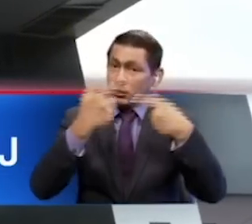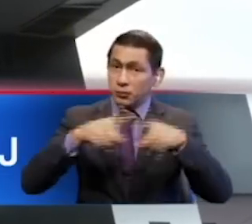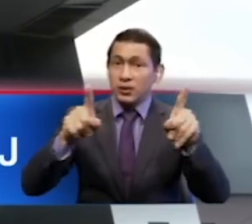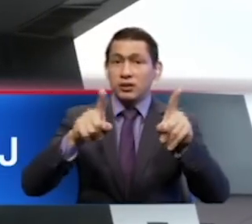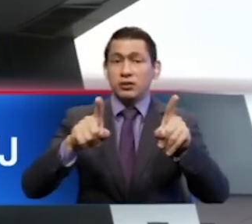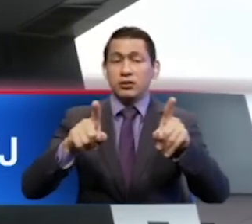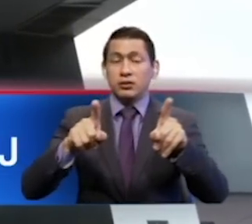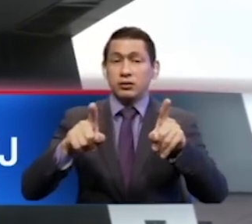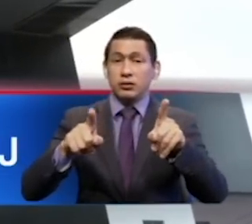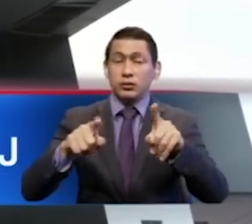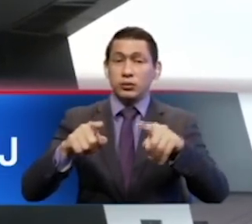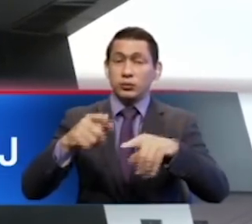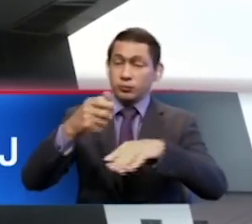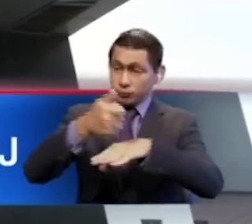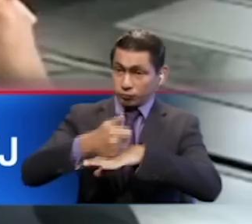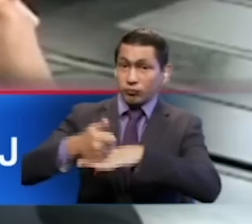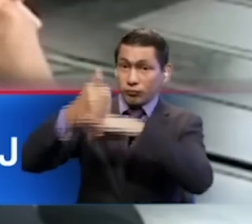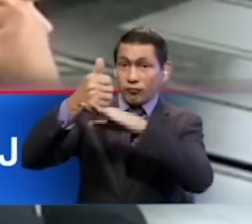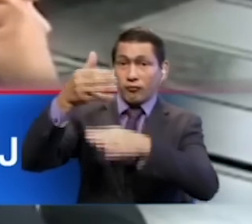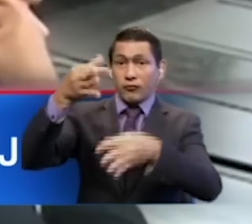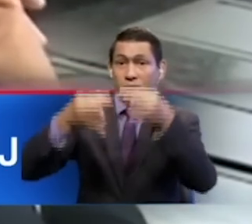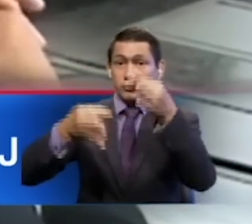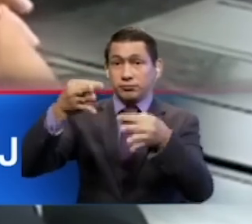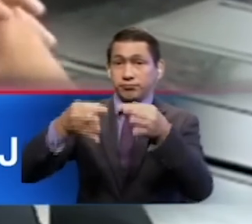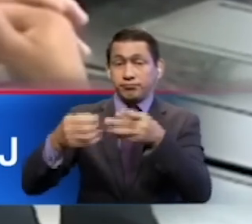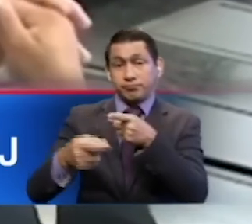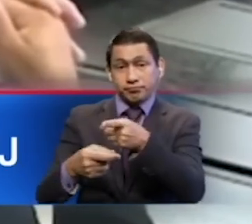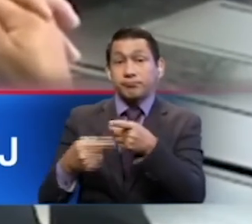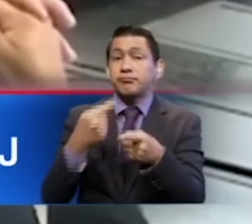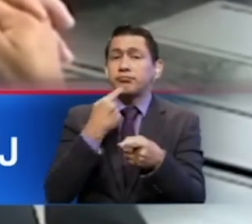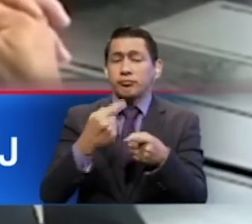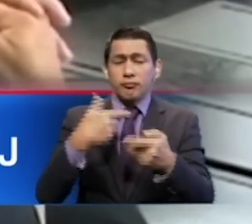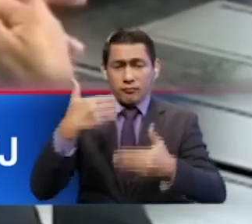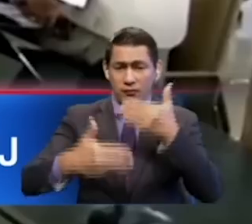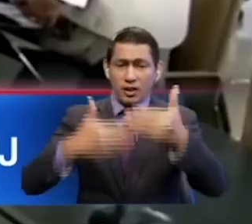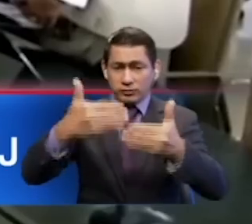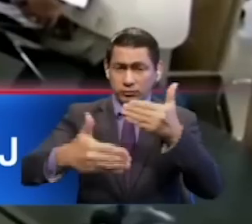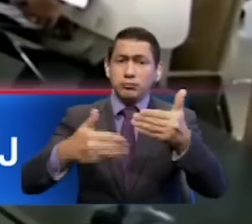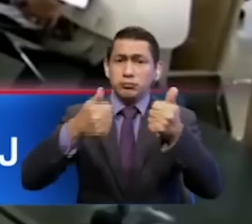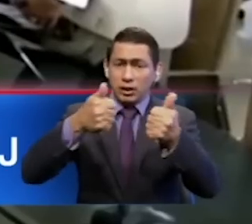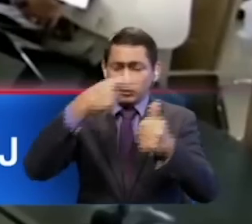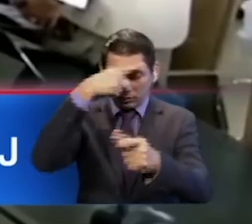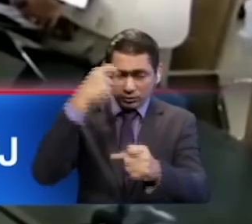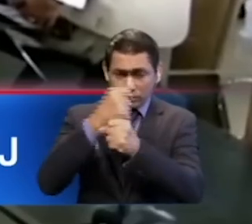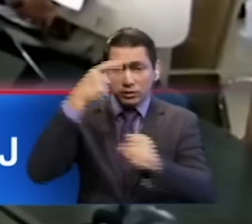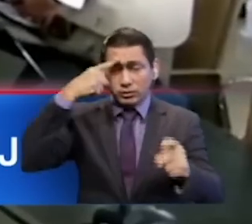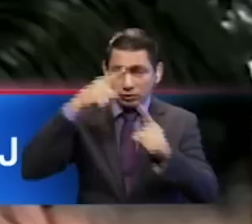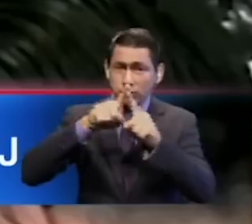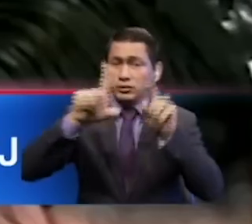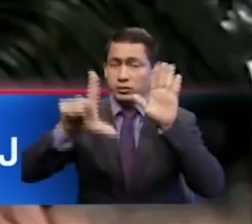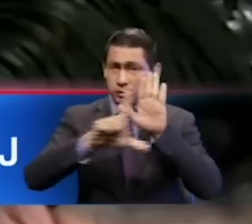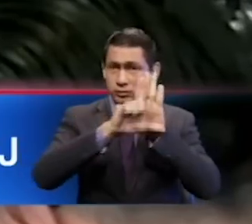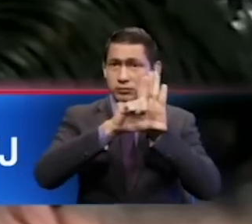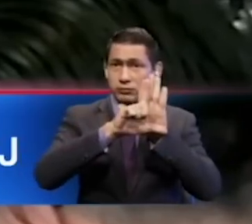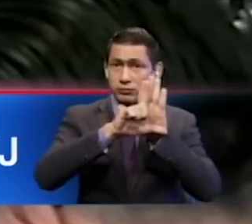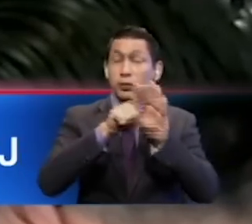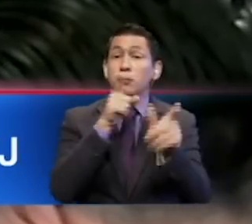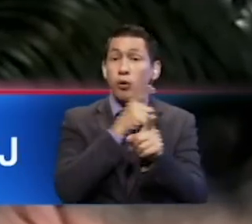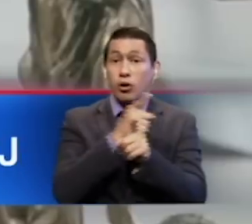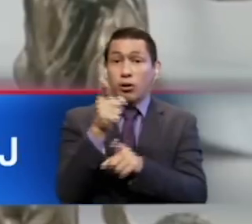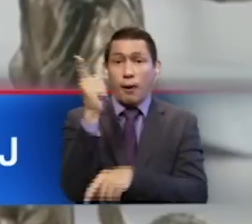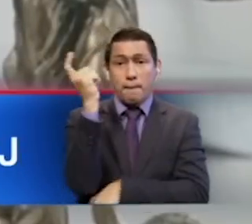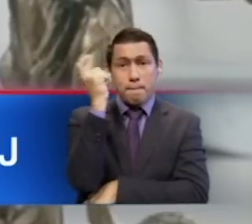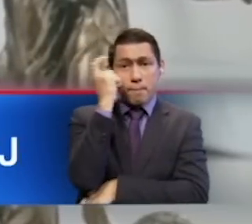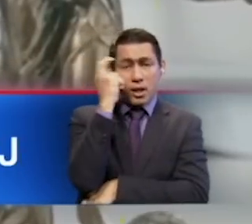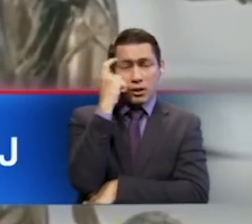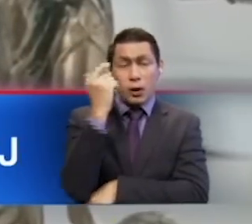de la Judicatura, Ángel García, señaló que los procedimientos se han realizado en el marco de la ley y que incluso se estaría adoptando mecanismos para